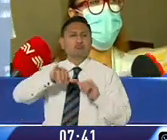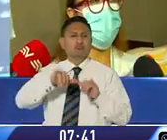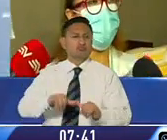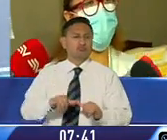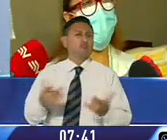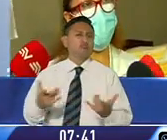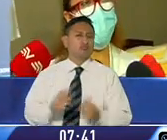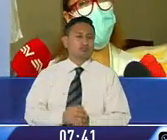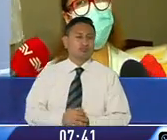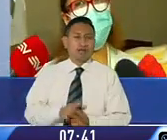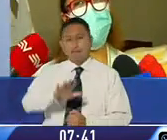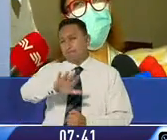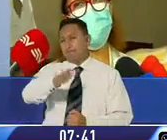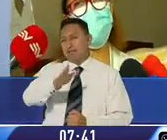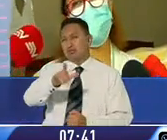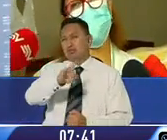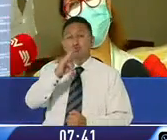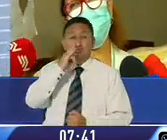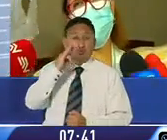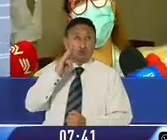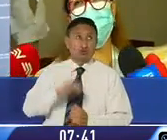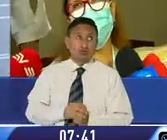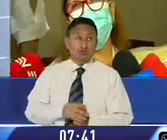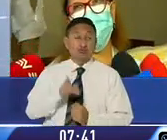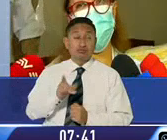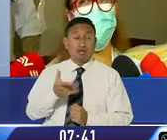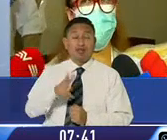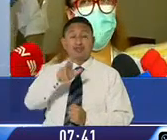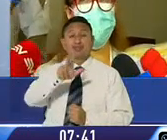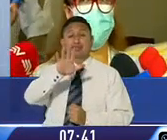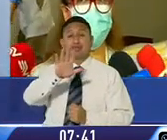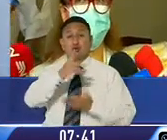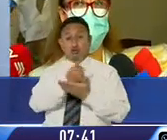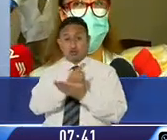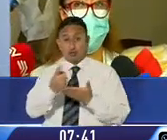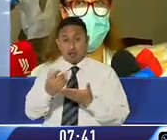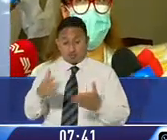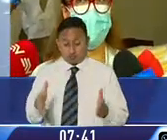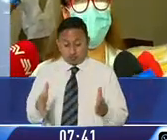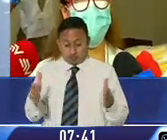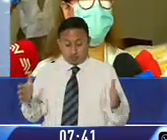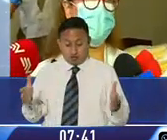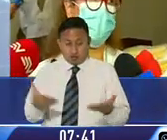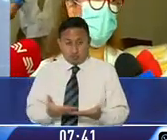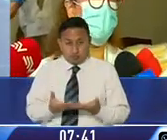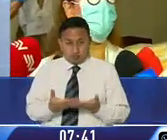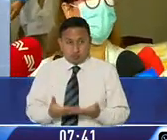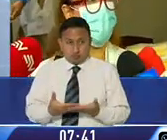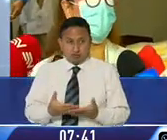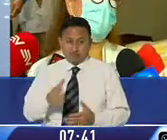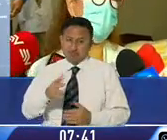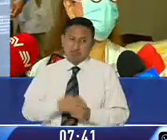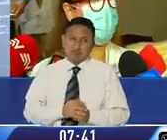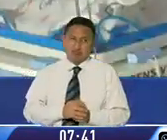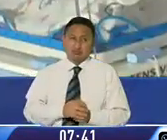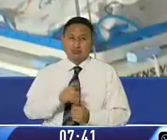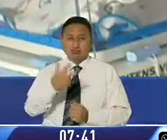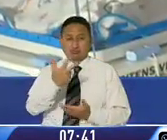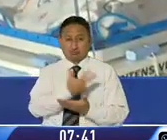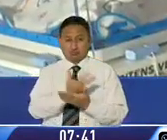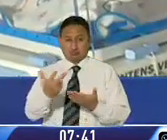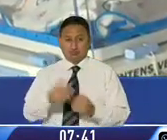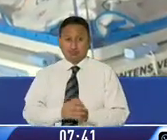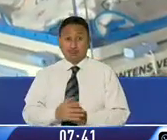El tiempo promedio de estos niños es hasta que alcancen las 35 semanas de edad gestacional. Hablamos más o menos de unas 3 semanas.